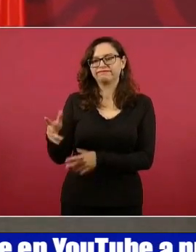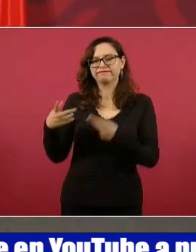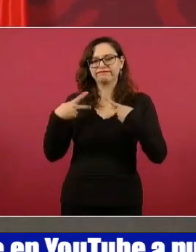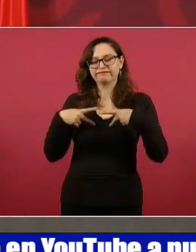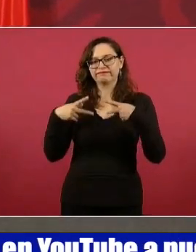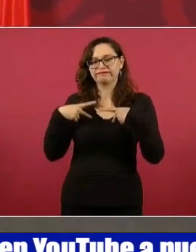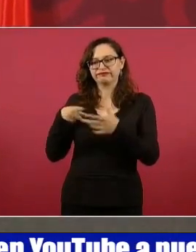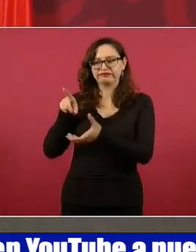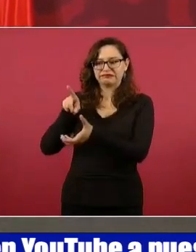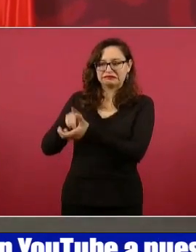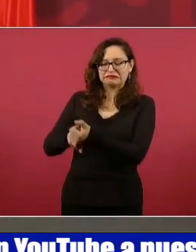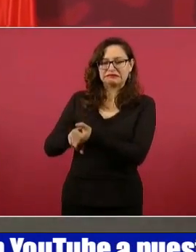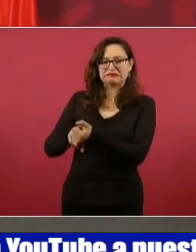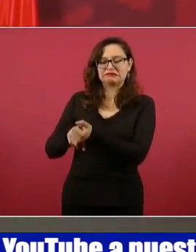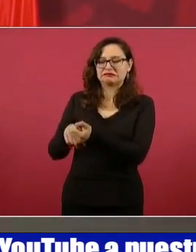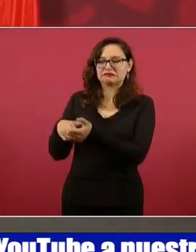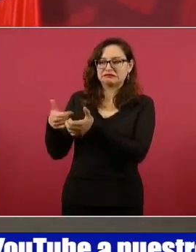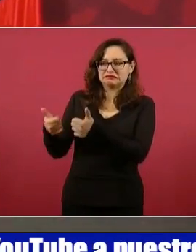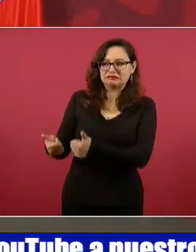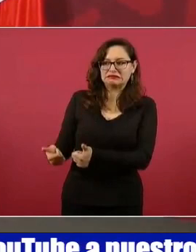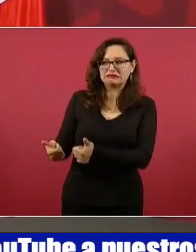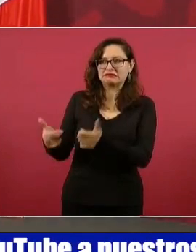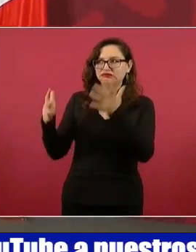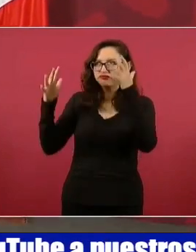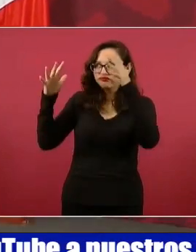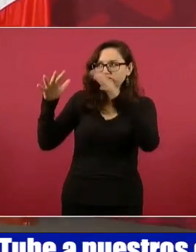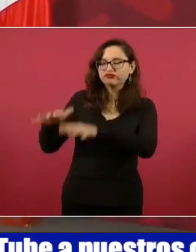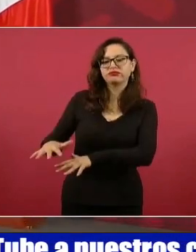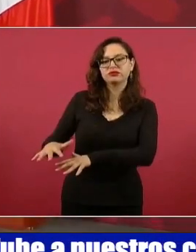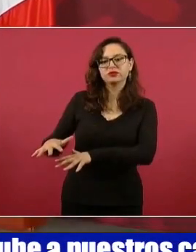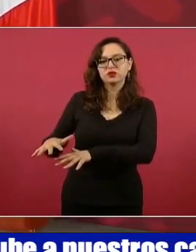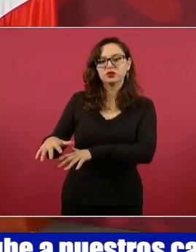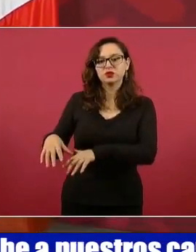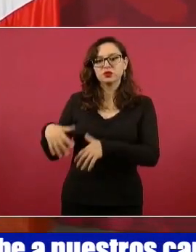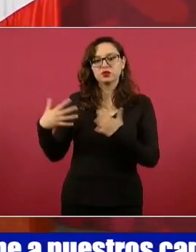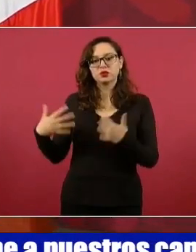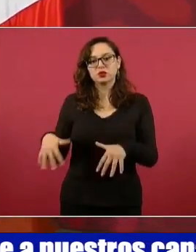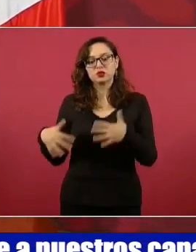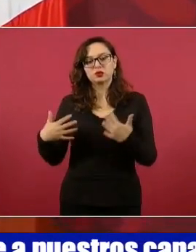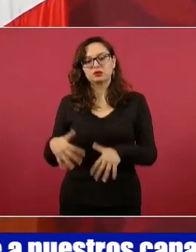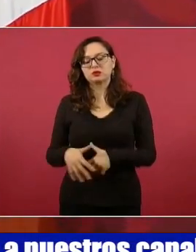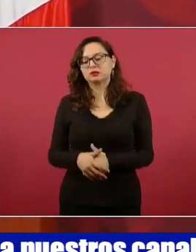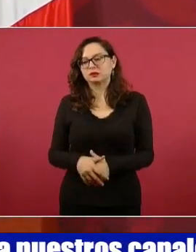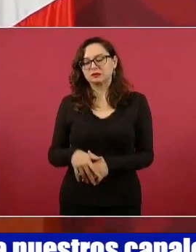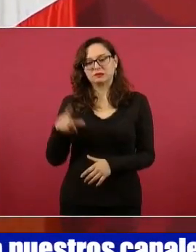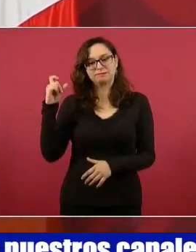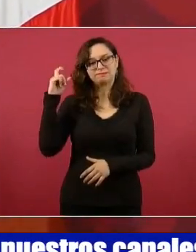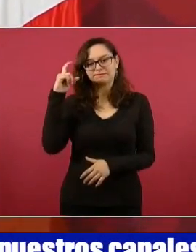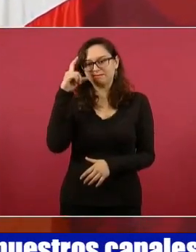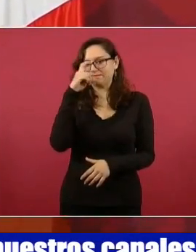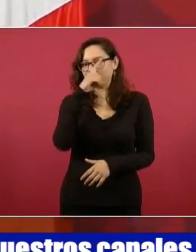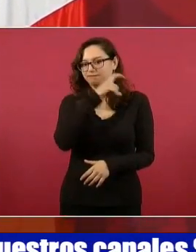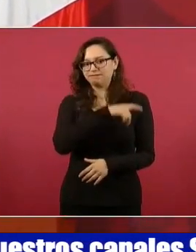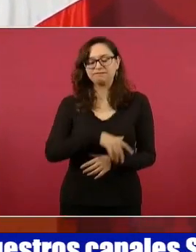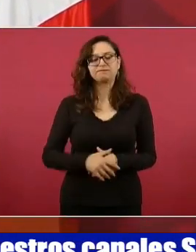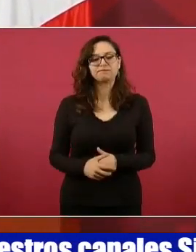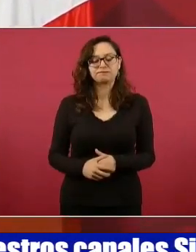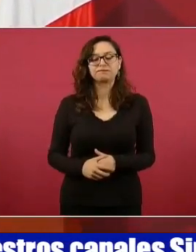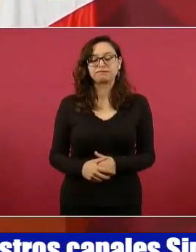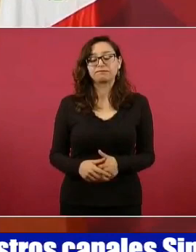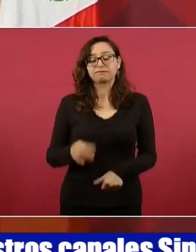los familiares, a los amigos, a todo el pueblo sobre este